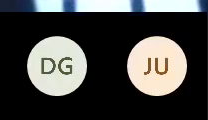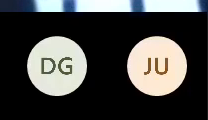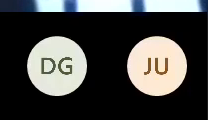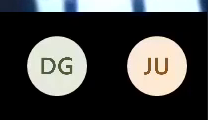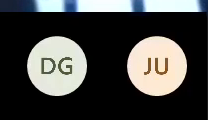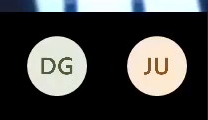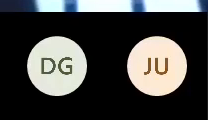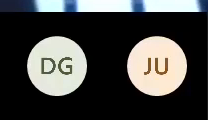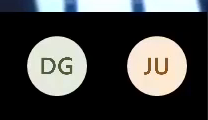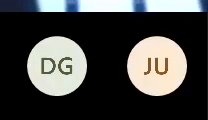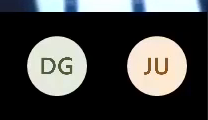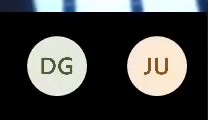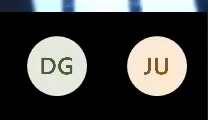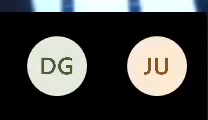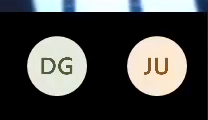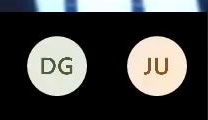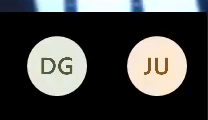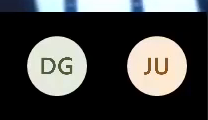ellos está la